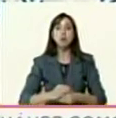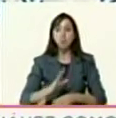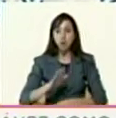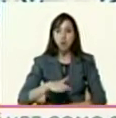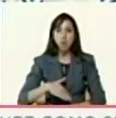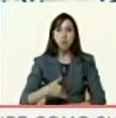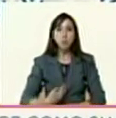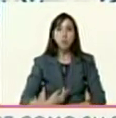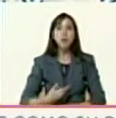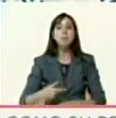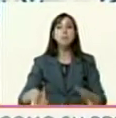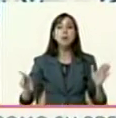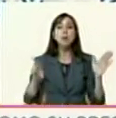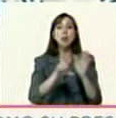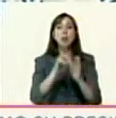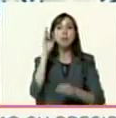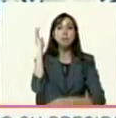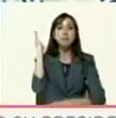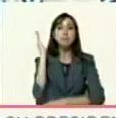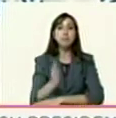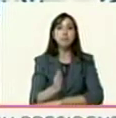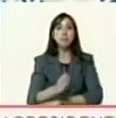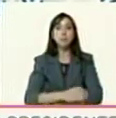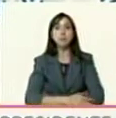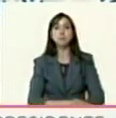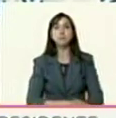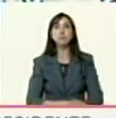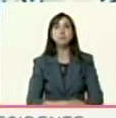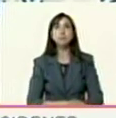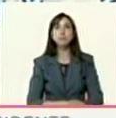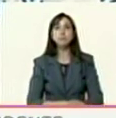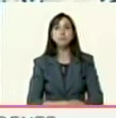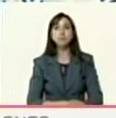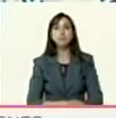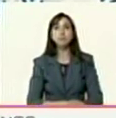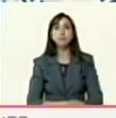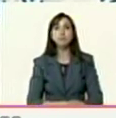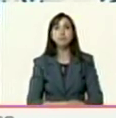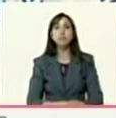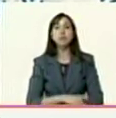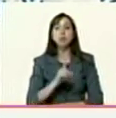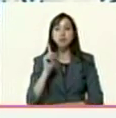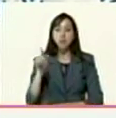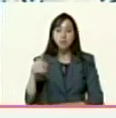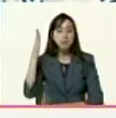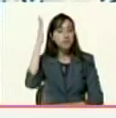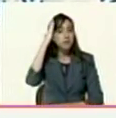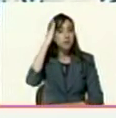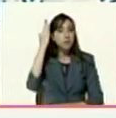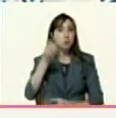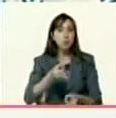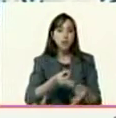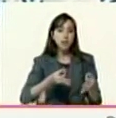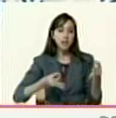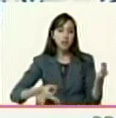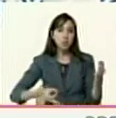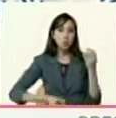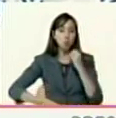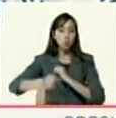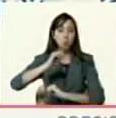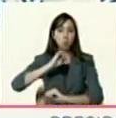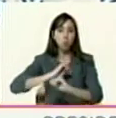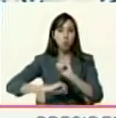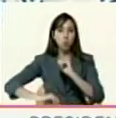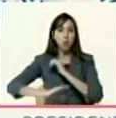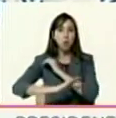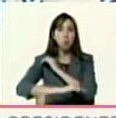con la ley. Considerando que el decreto con rango, valor y fuerza de ley contra la corrupción